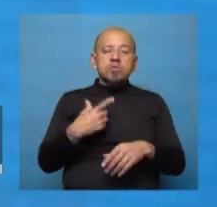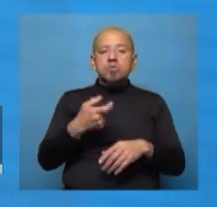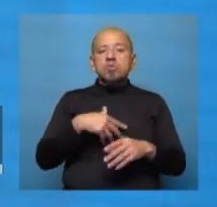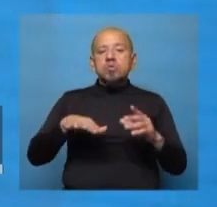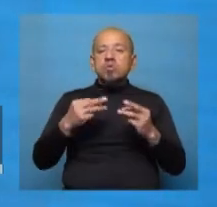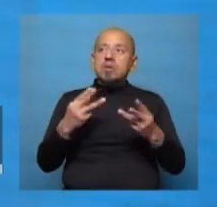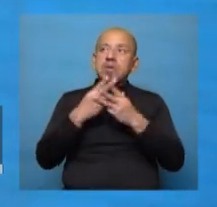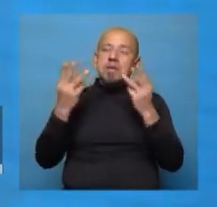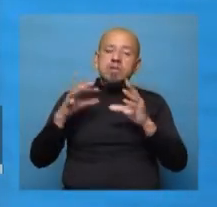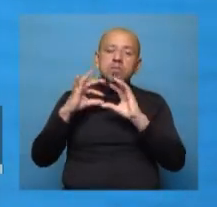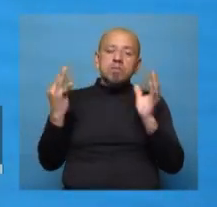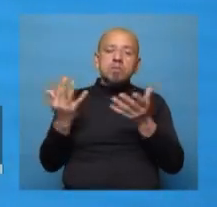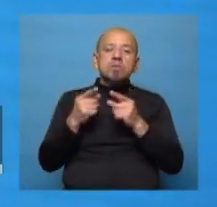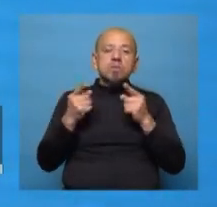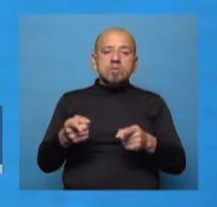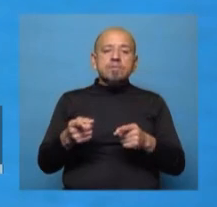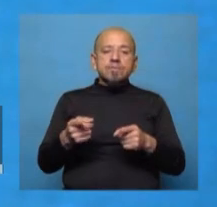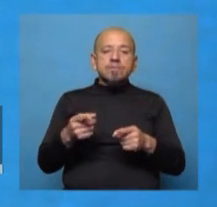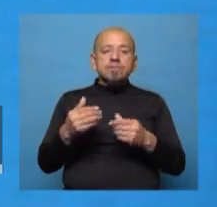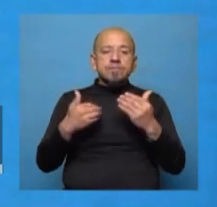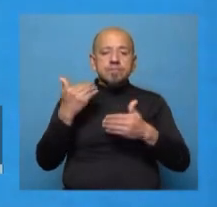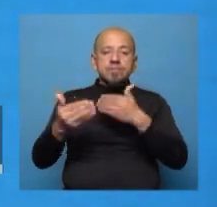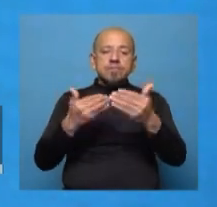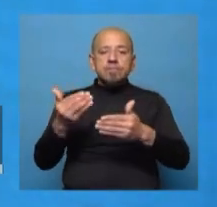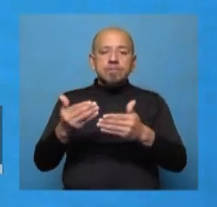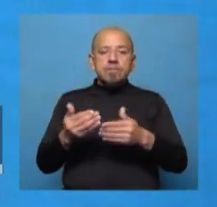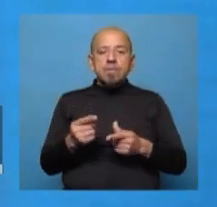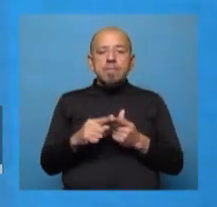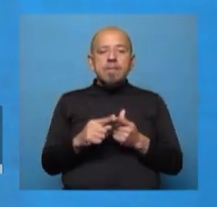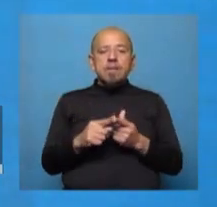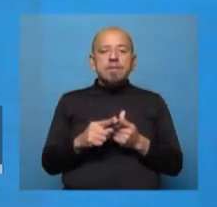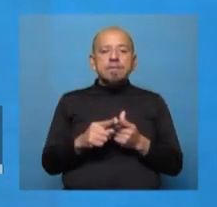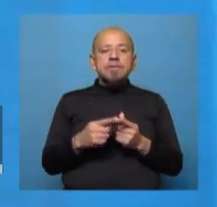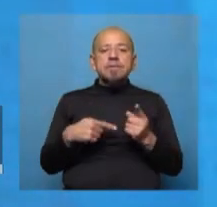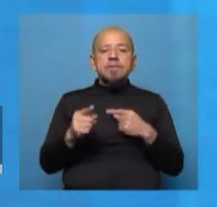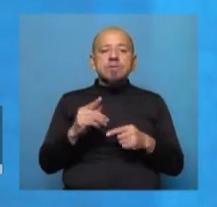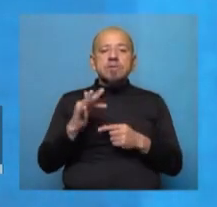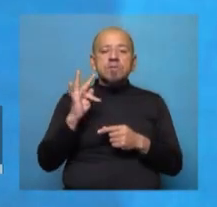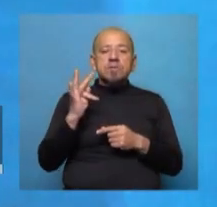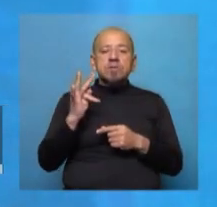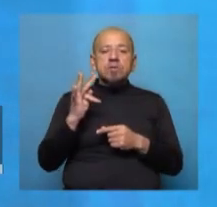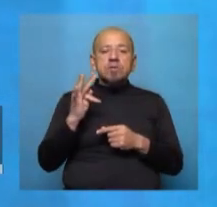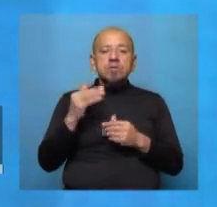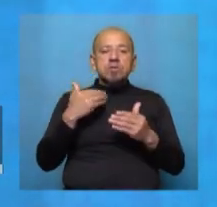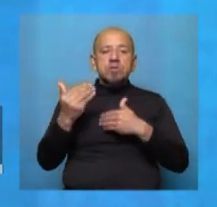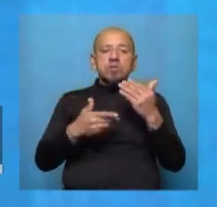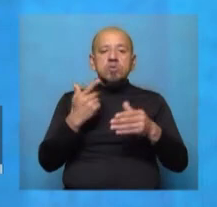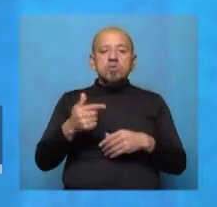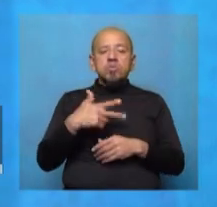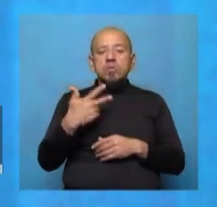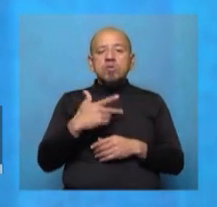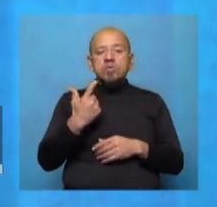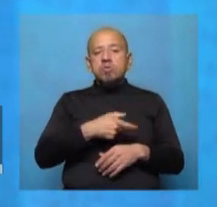universalizado es un factor de desarrollo y es un factor de desarrollo humano social